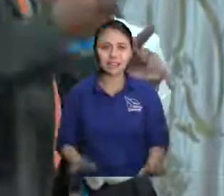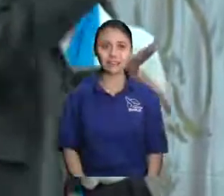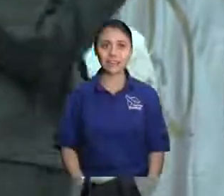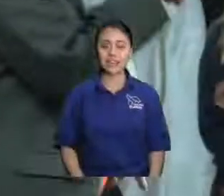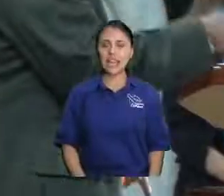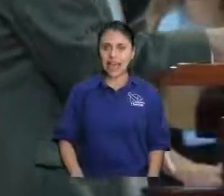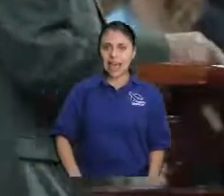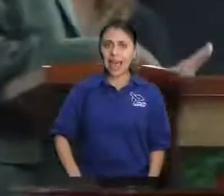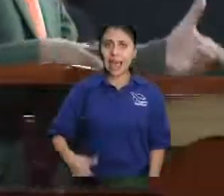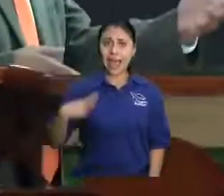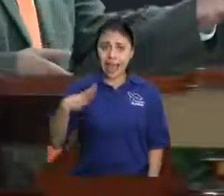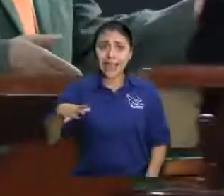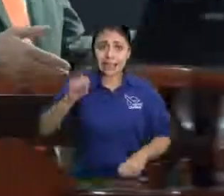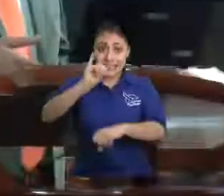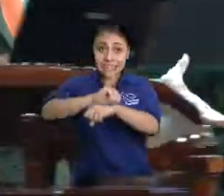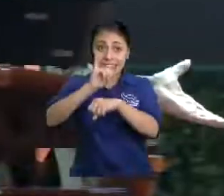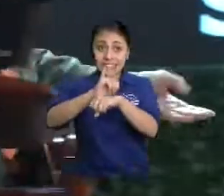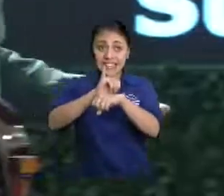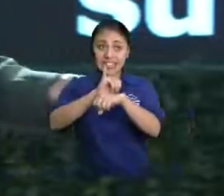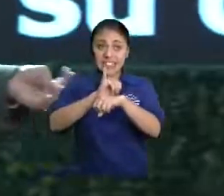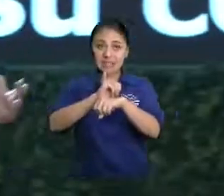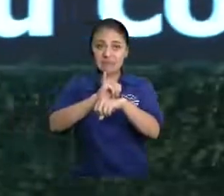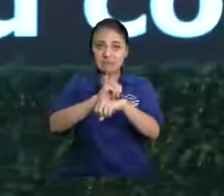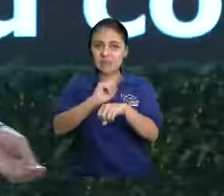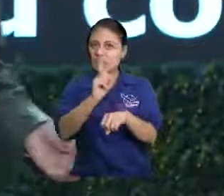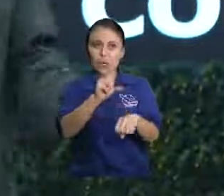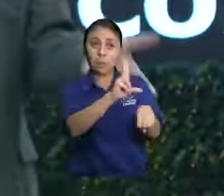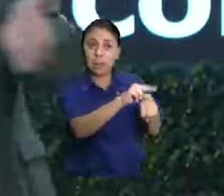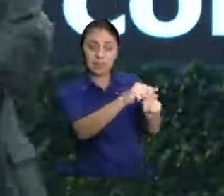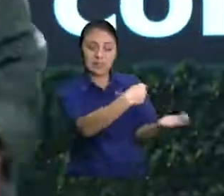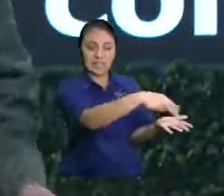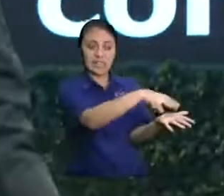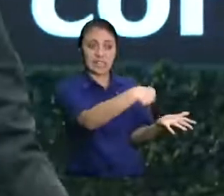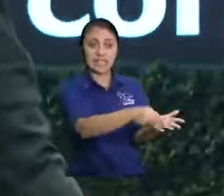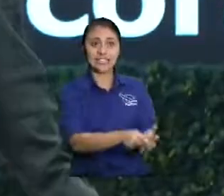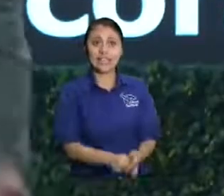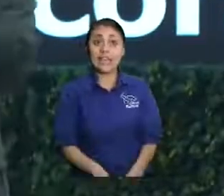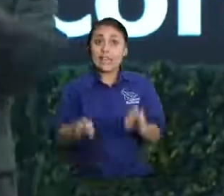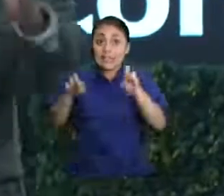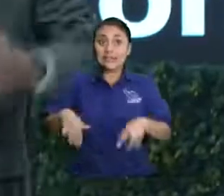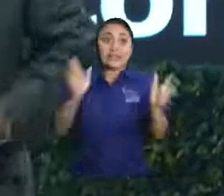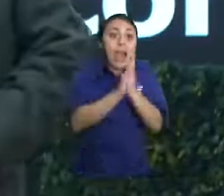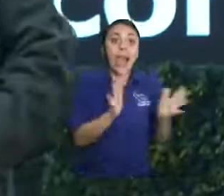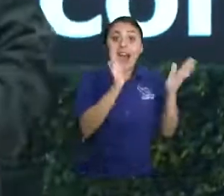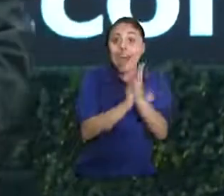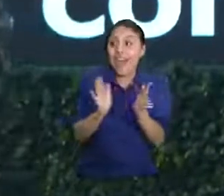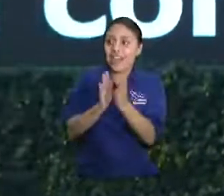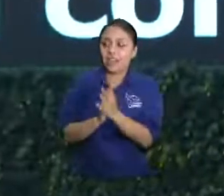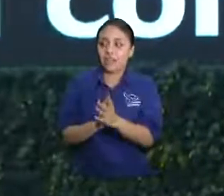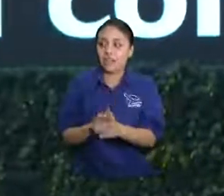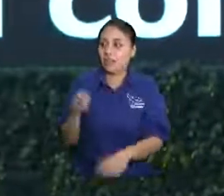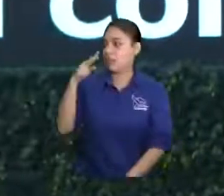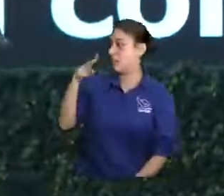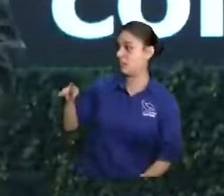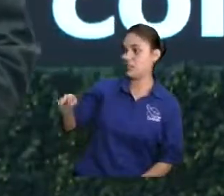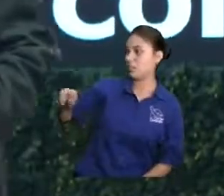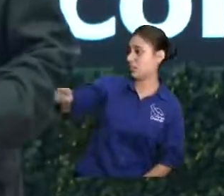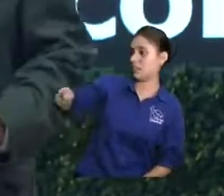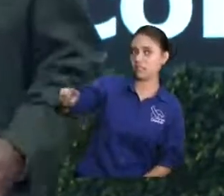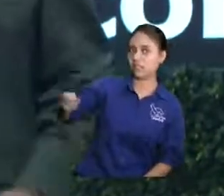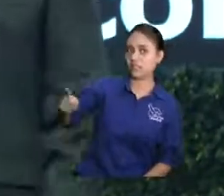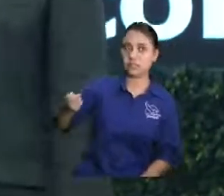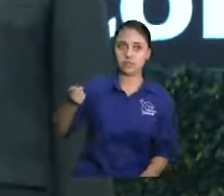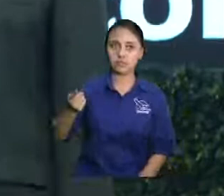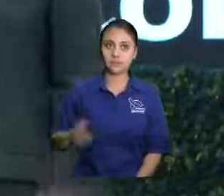sancionan y castigan a una persona que grite aleluya. Y si alguien aplaude, ya se lo llevó el río. 2 meses